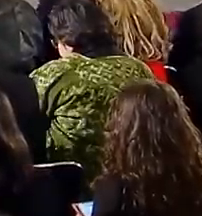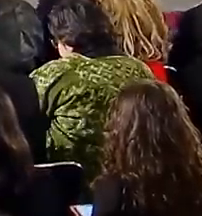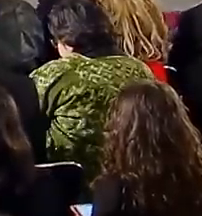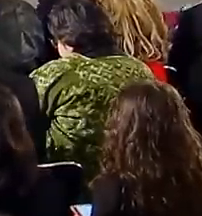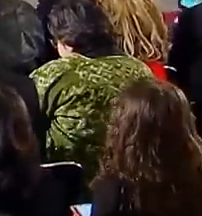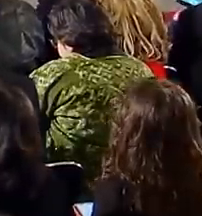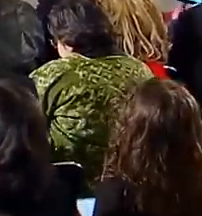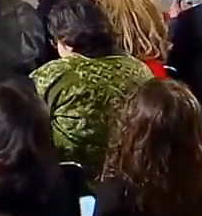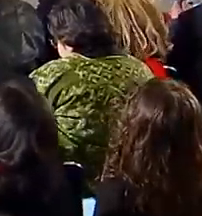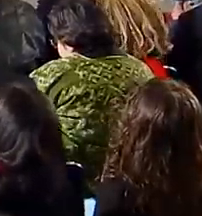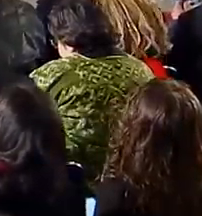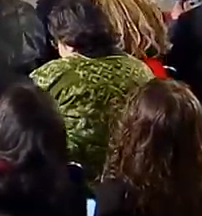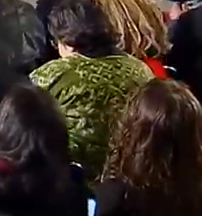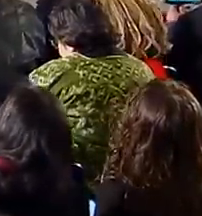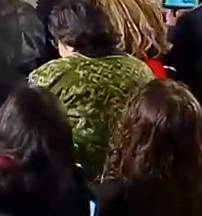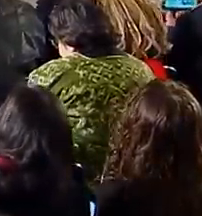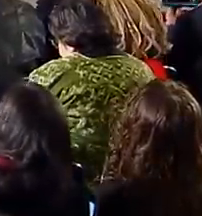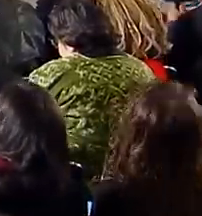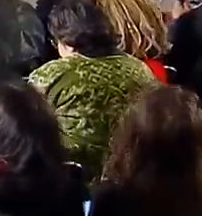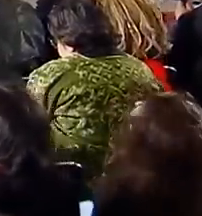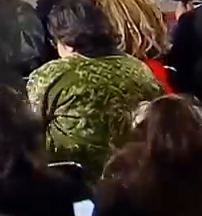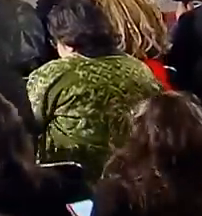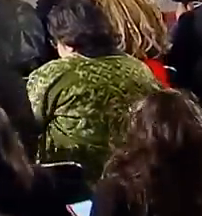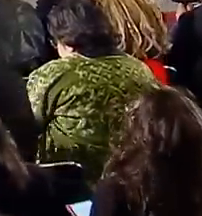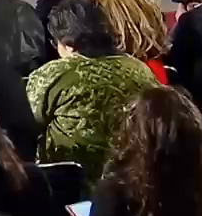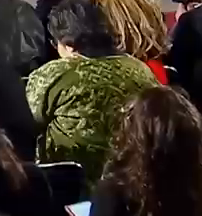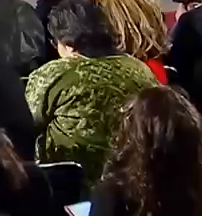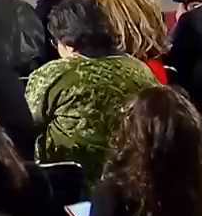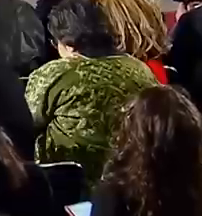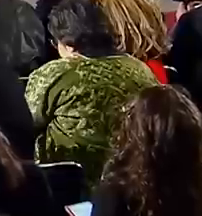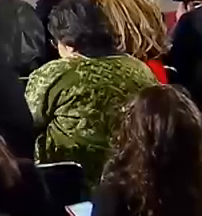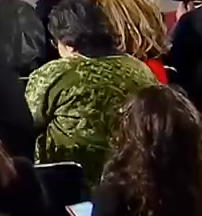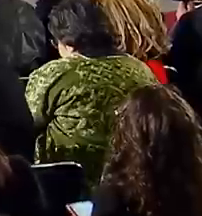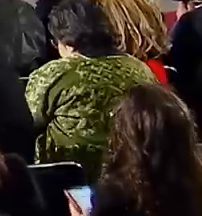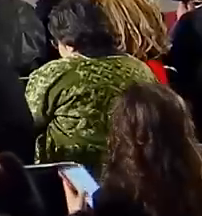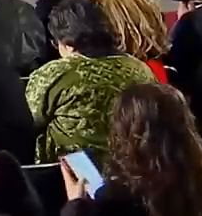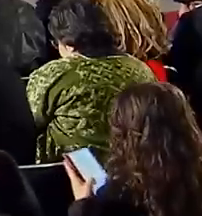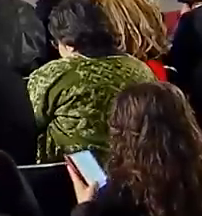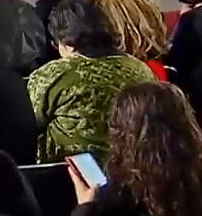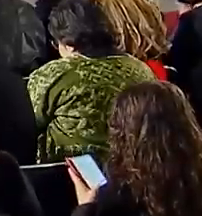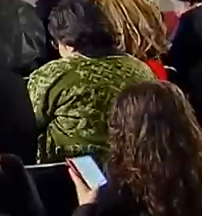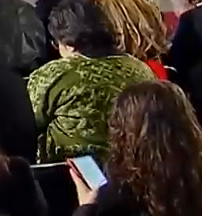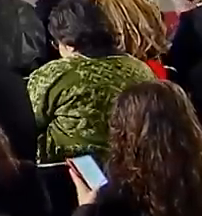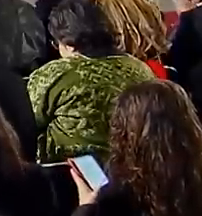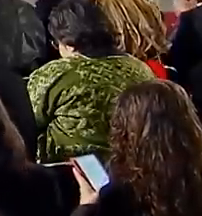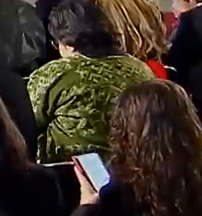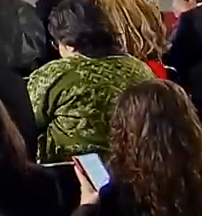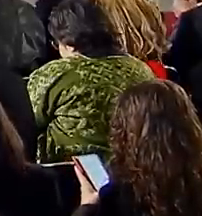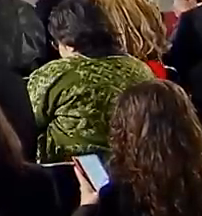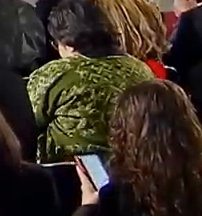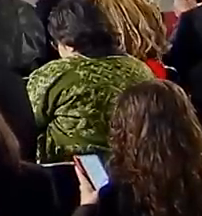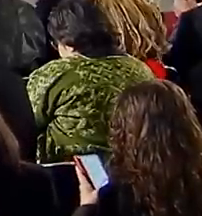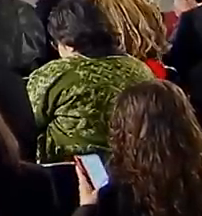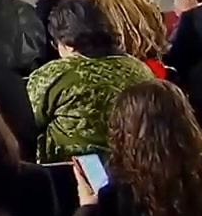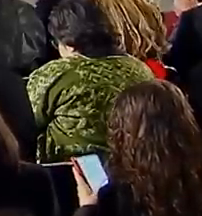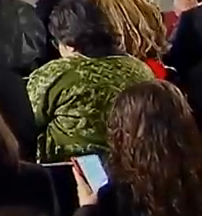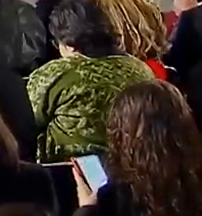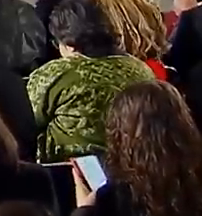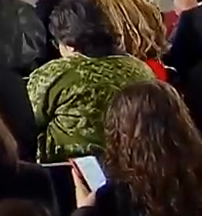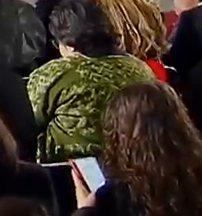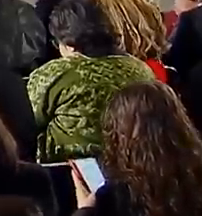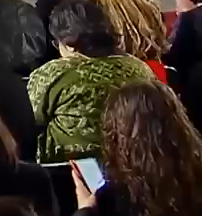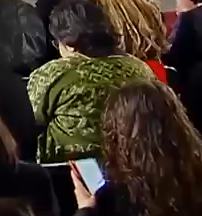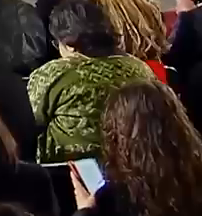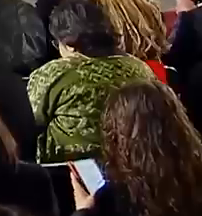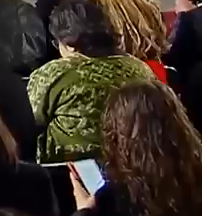Recapitulando sobre las acciones emprendidas hasta el día de hoy en lo relacionado con la enajenación de las aeronaves,